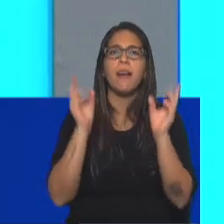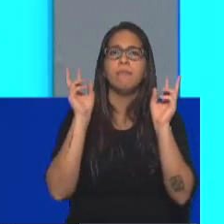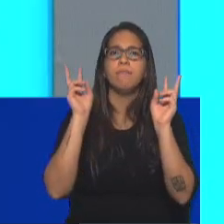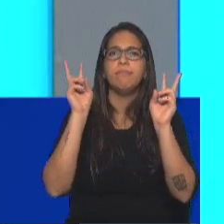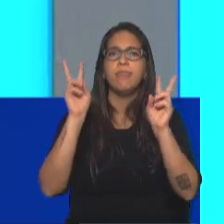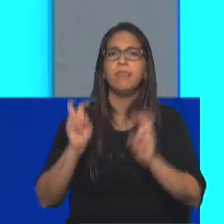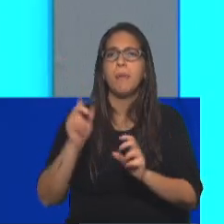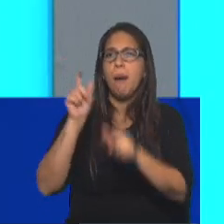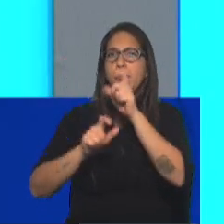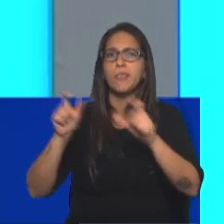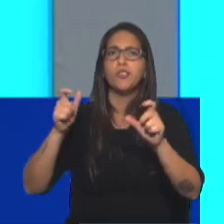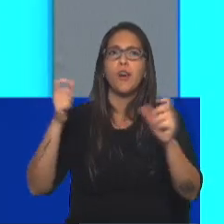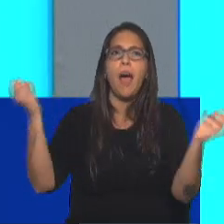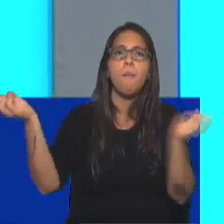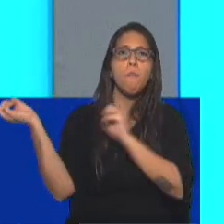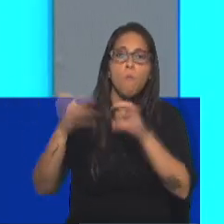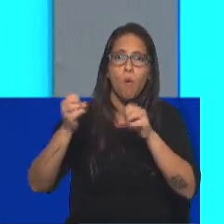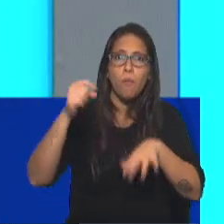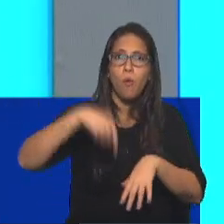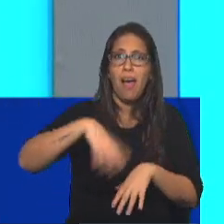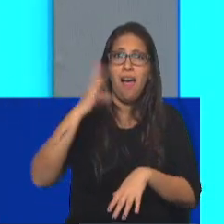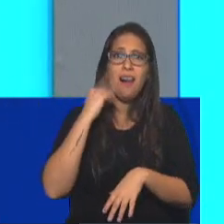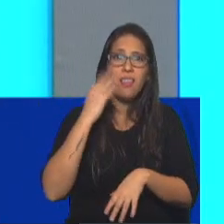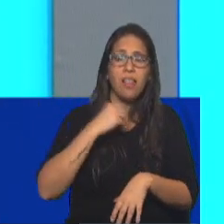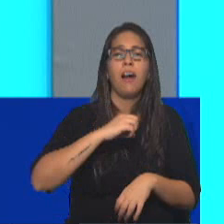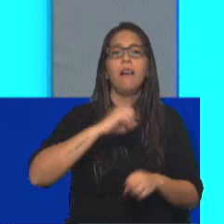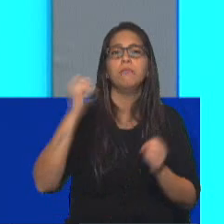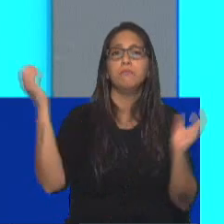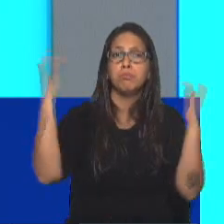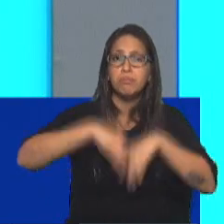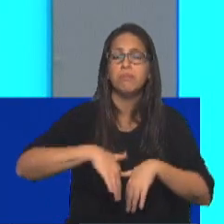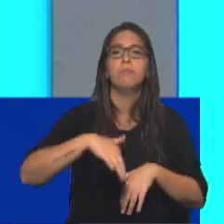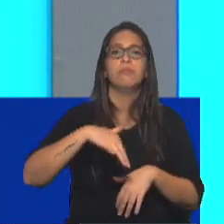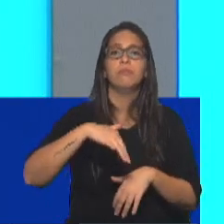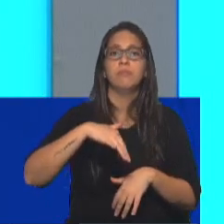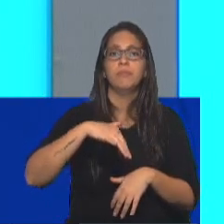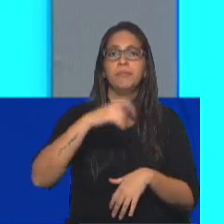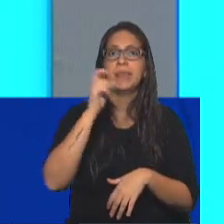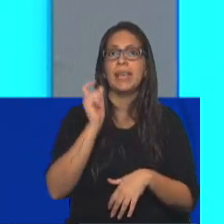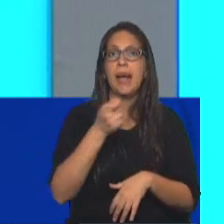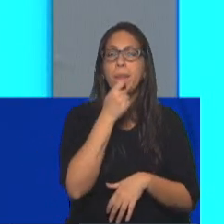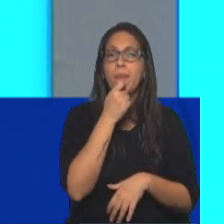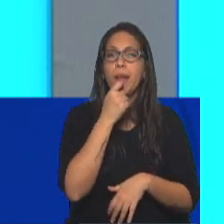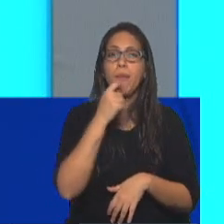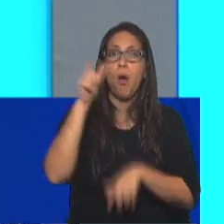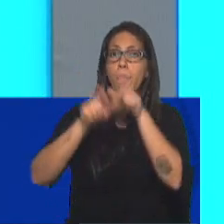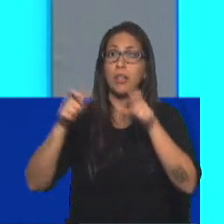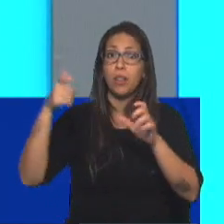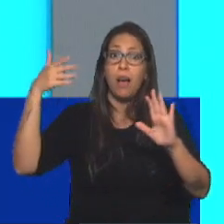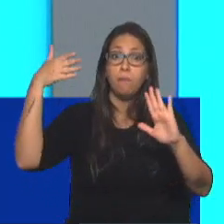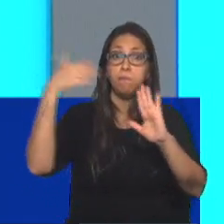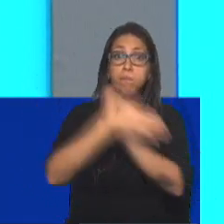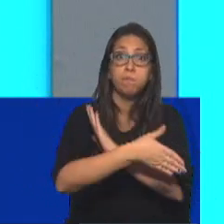que fue muy cuestionado el ahora ex primer ministro por llevar adelante una política de deportar a los migrantes irregulares